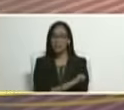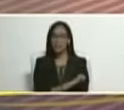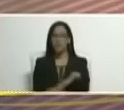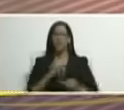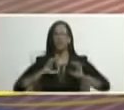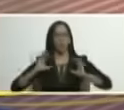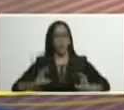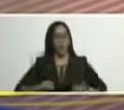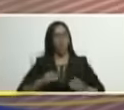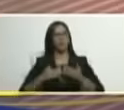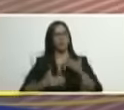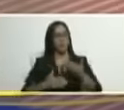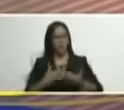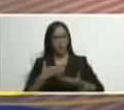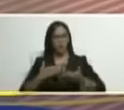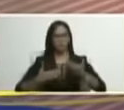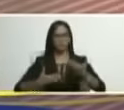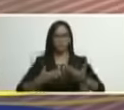que se va recuperando